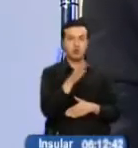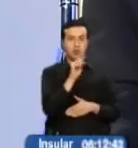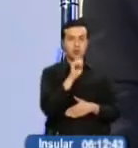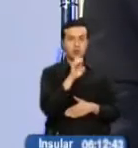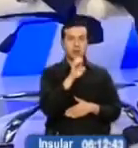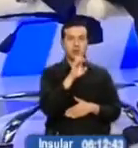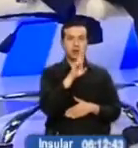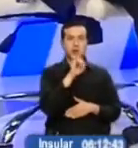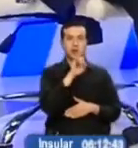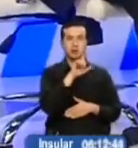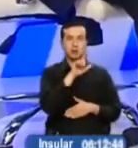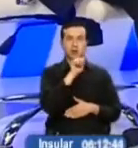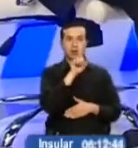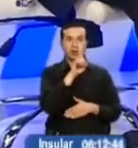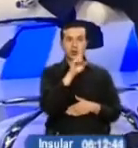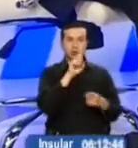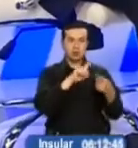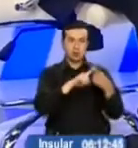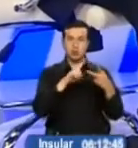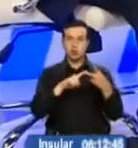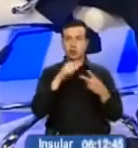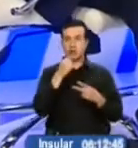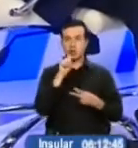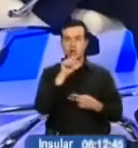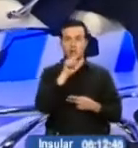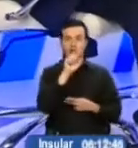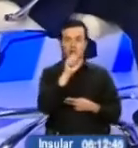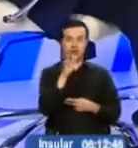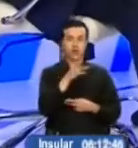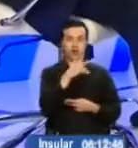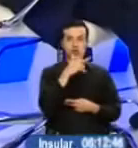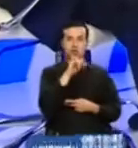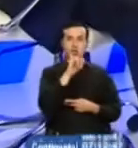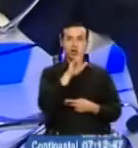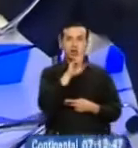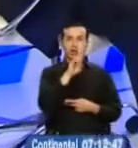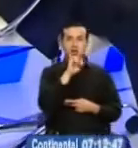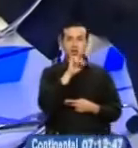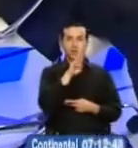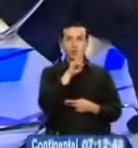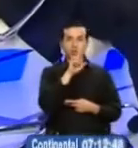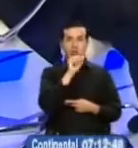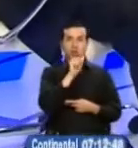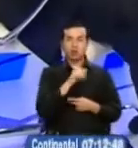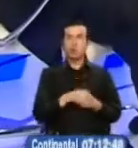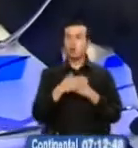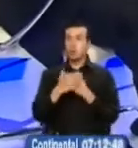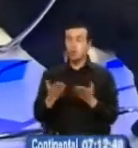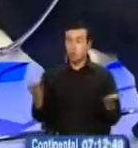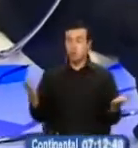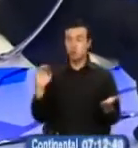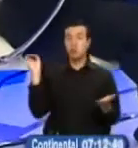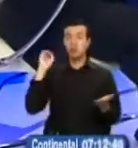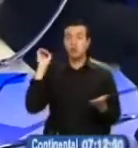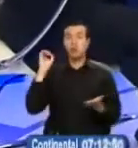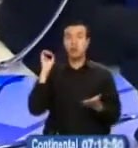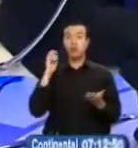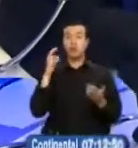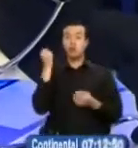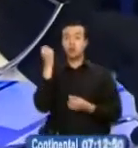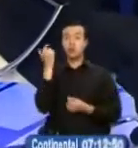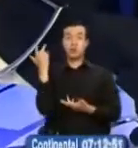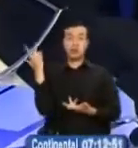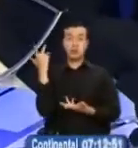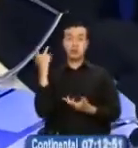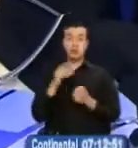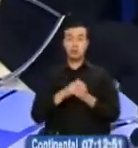Galo Chiriboga? Mire, claramente se señala en la consulta las personas que tengan bienes o que tengan recursos en paraísos